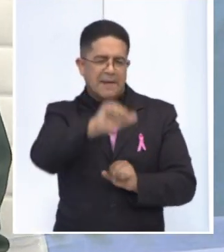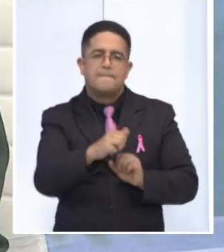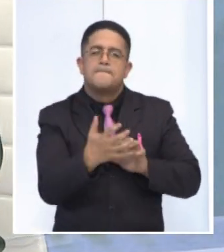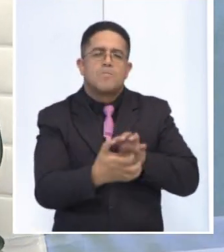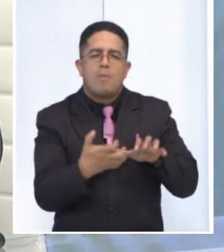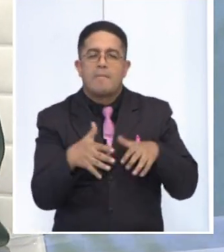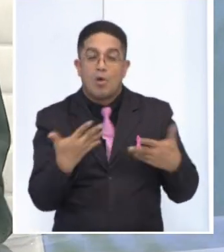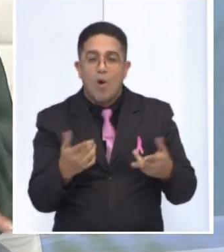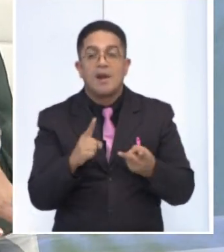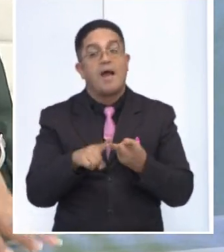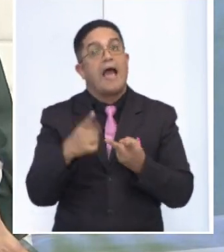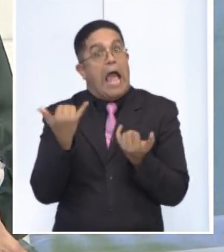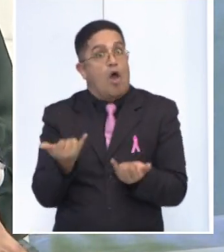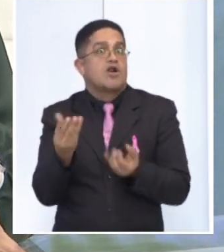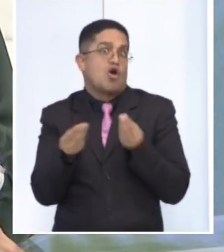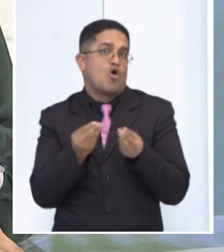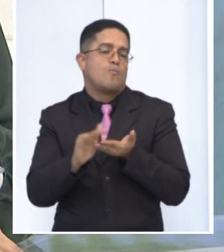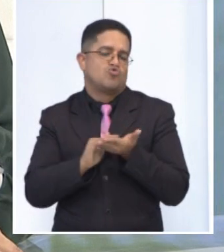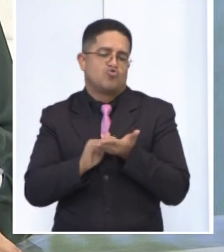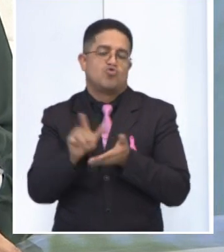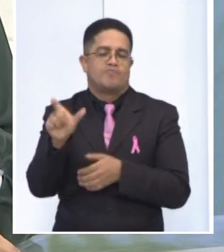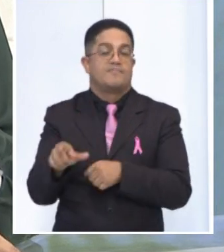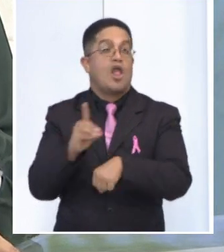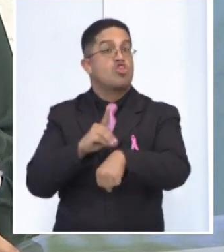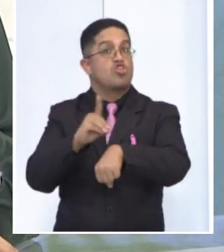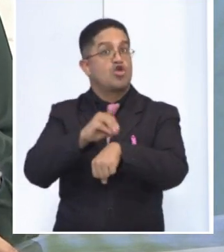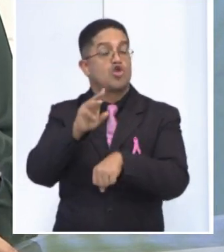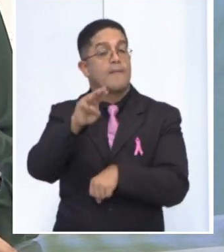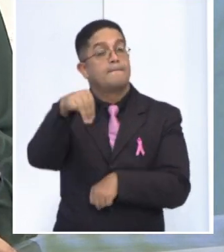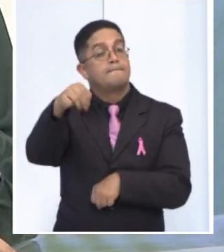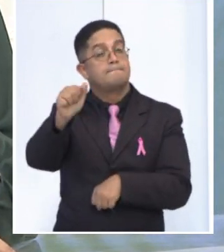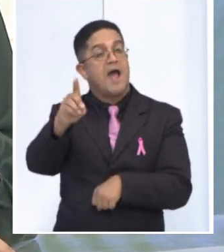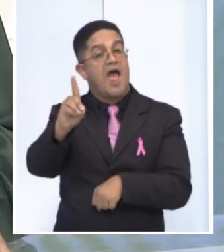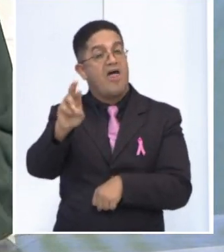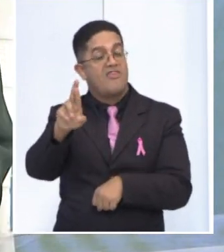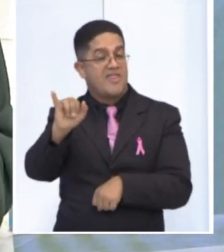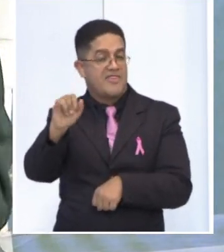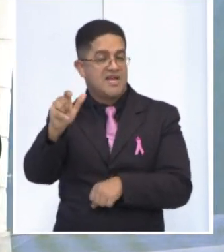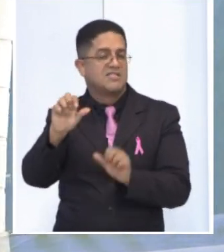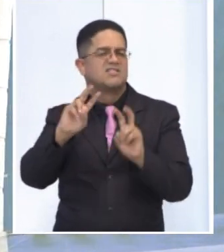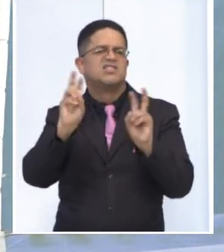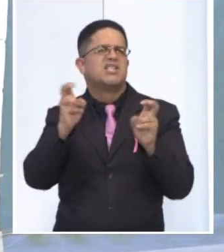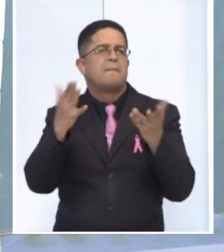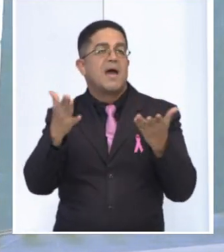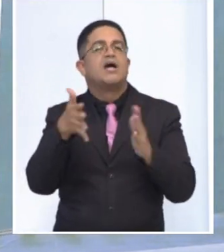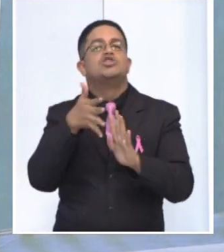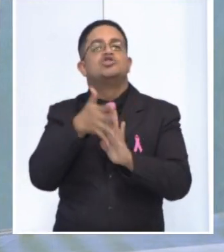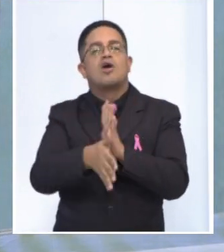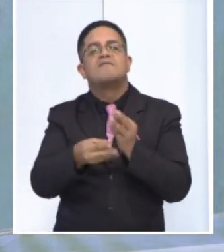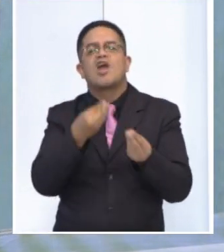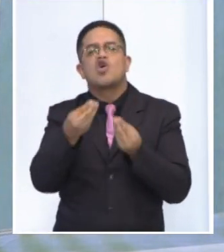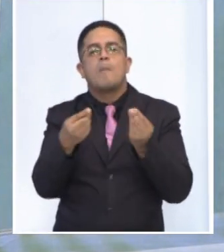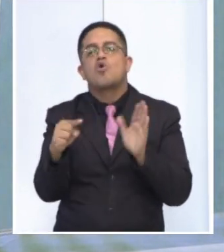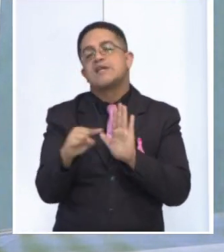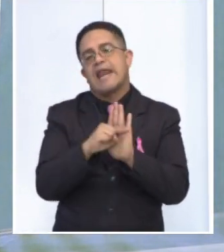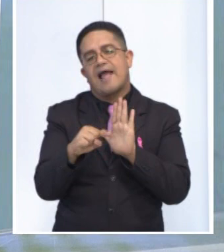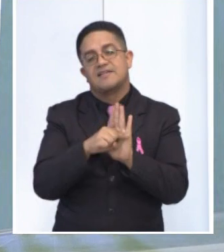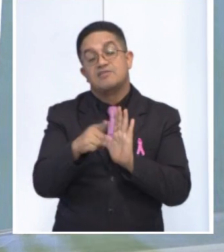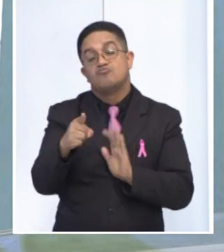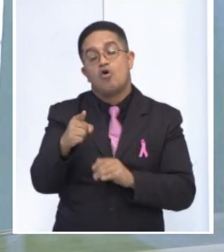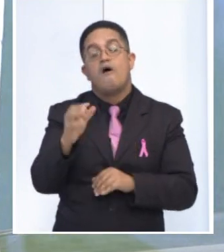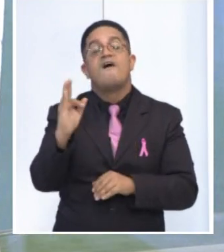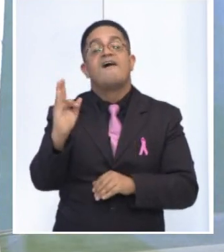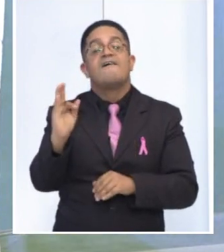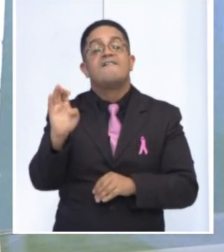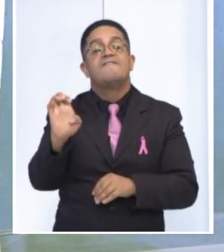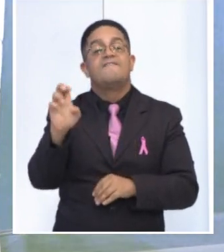también de la solución. El doctor Luis Madrid nos seguirá acompañando, médico psiquiatra, y estamos hablando sobre los efectos nocivos de las drogas o